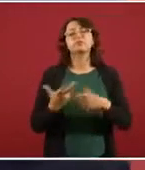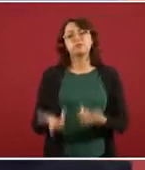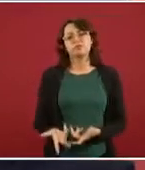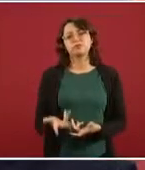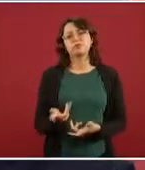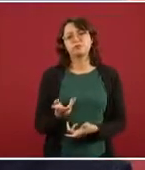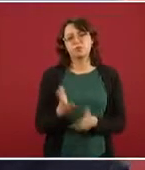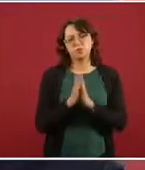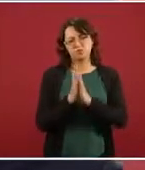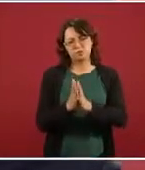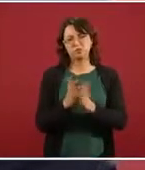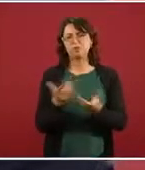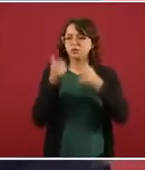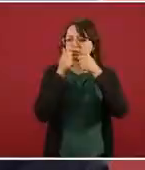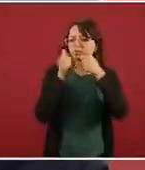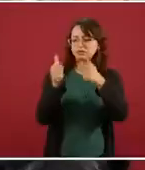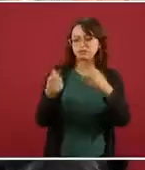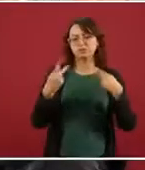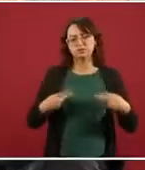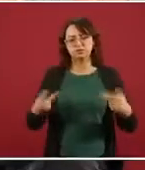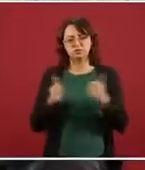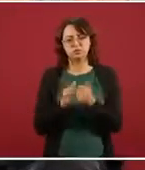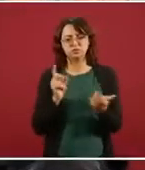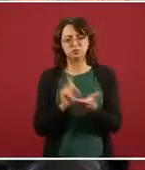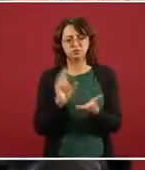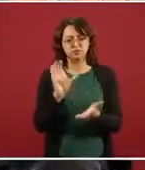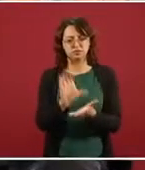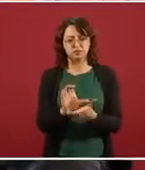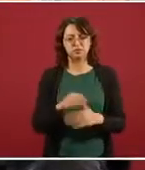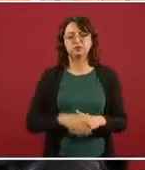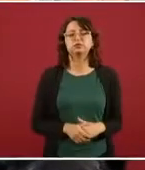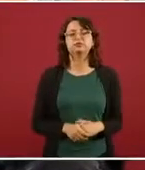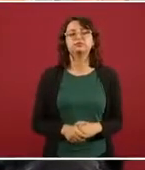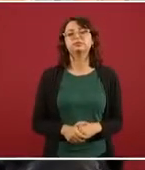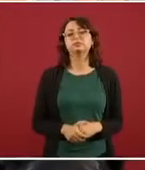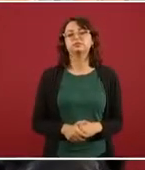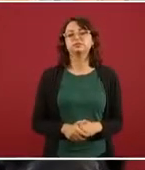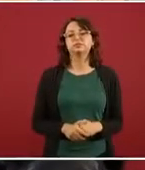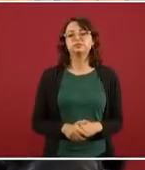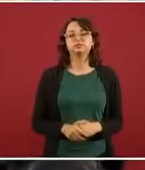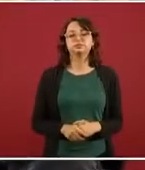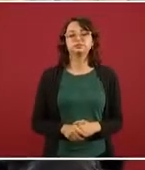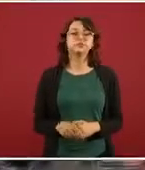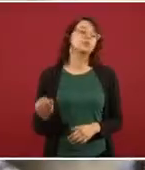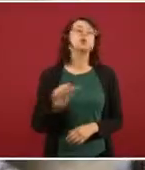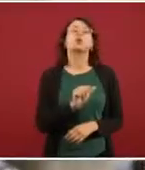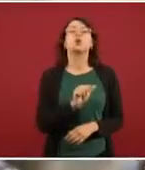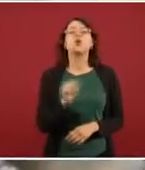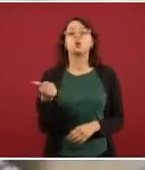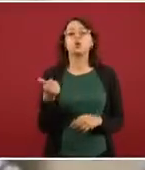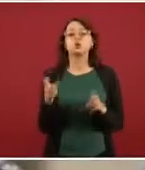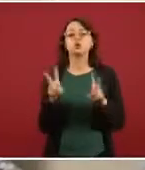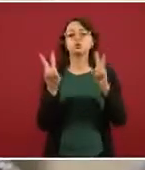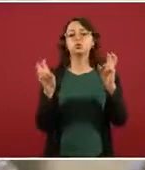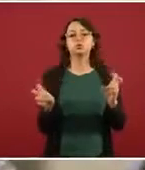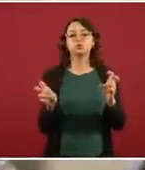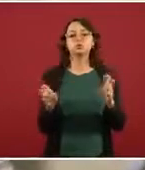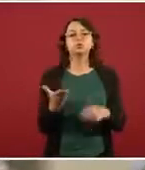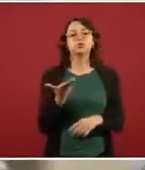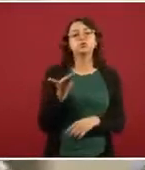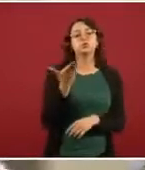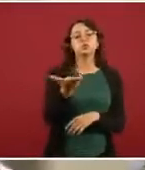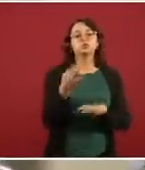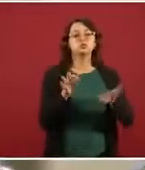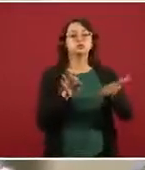tome en cuenta esto. Sí. Señor presidente, en otro tema, es evidente el trabajo que usted está